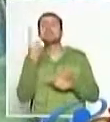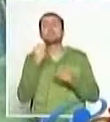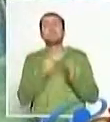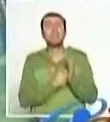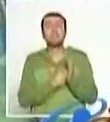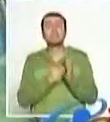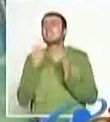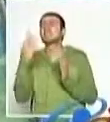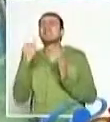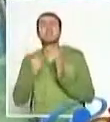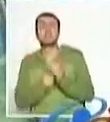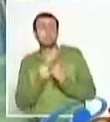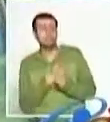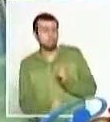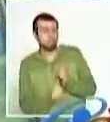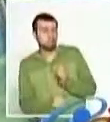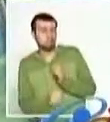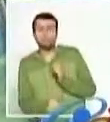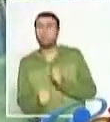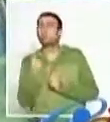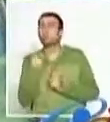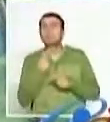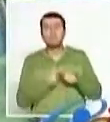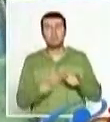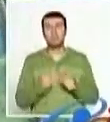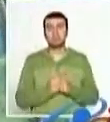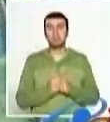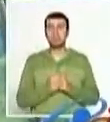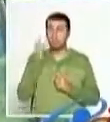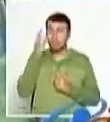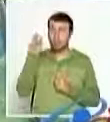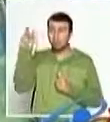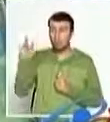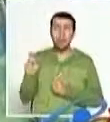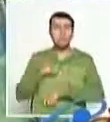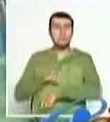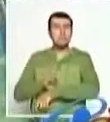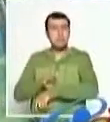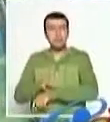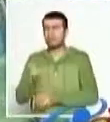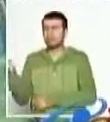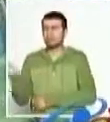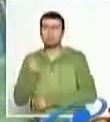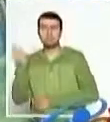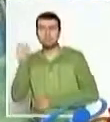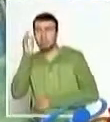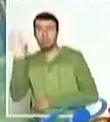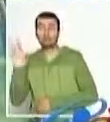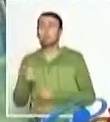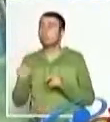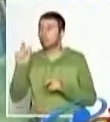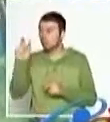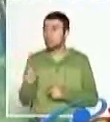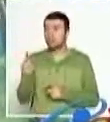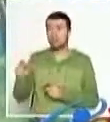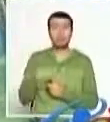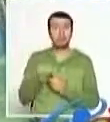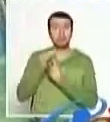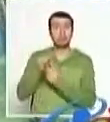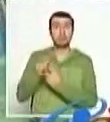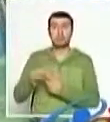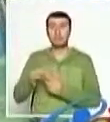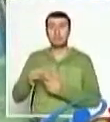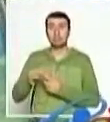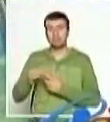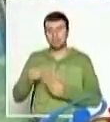es increíble. De pronto que se lo hubiera pasado a un médico general, pero que una persona especializada en intestino, en colon, en recto